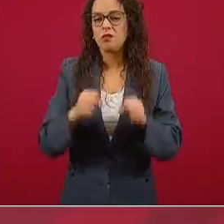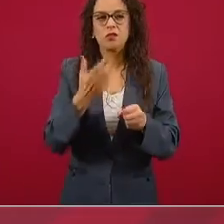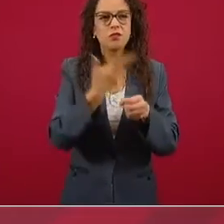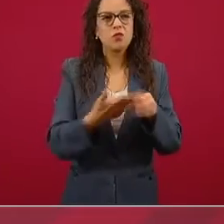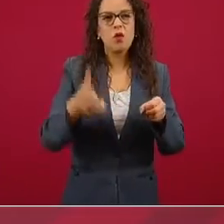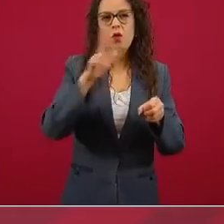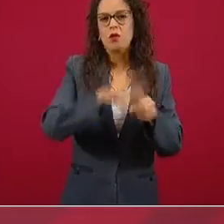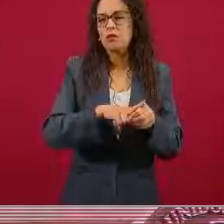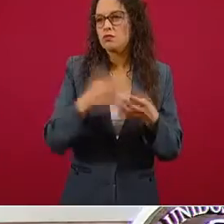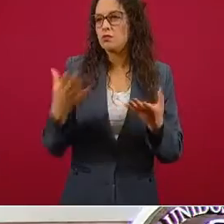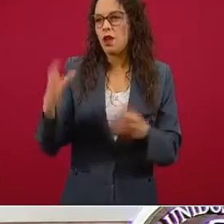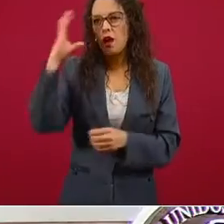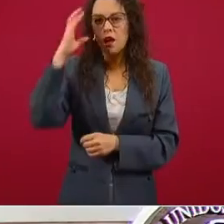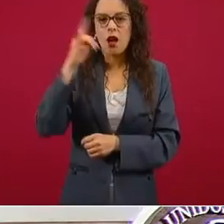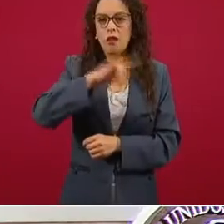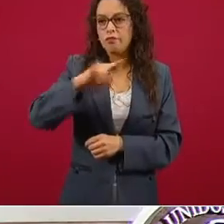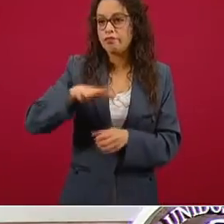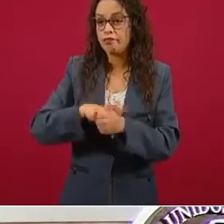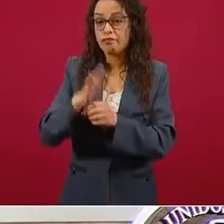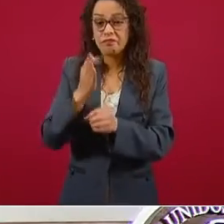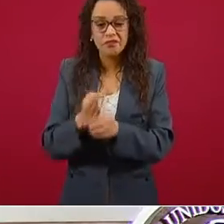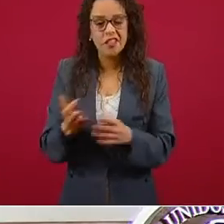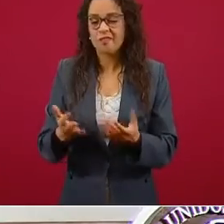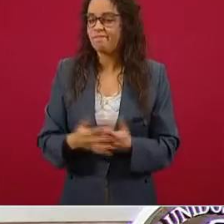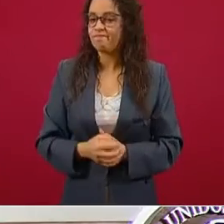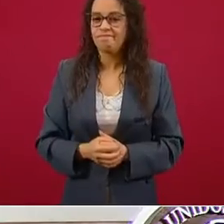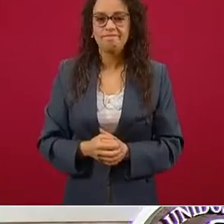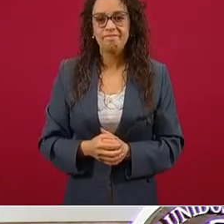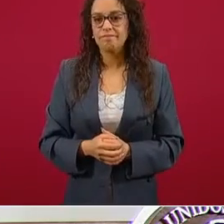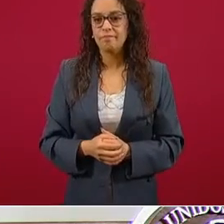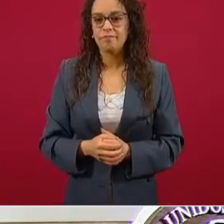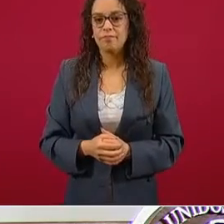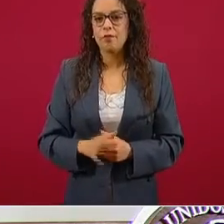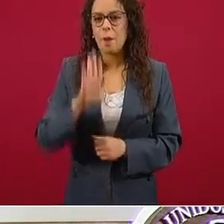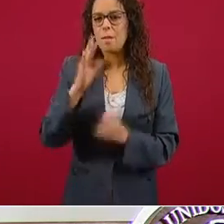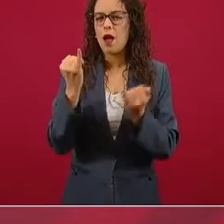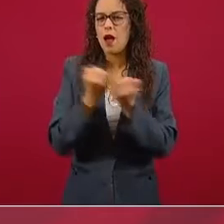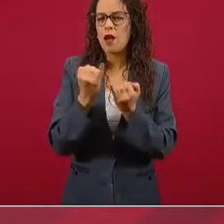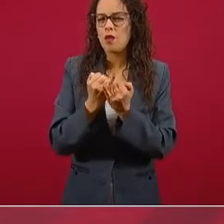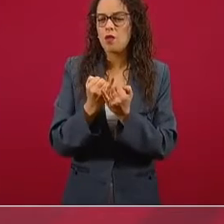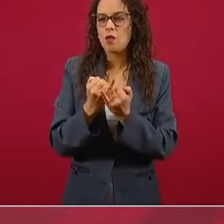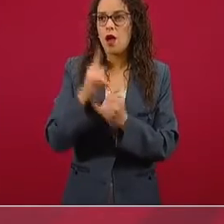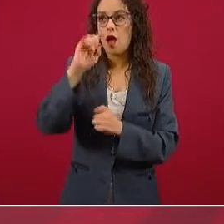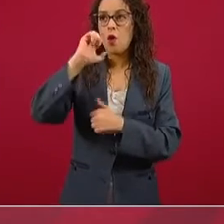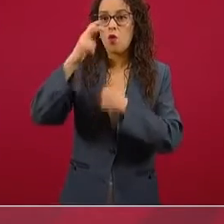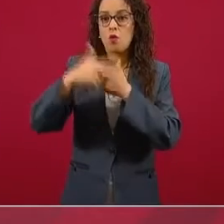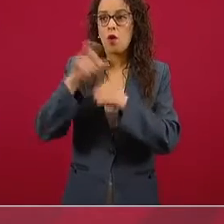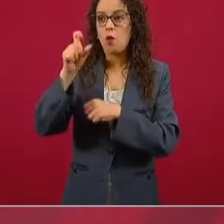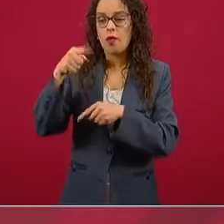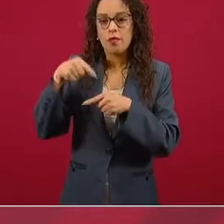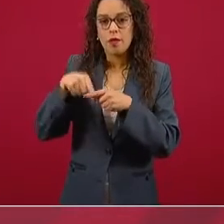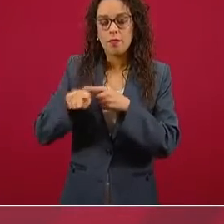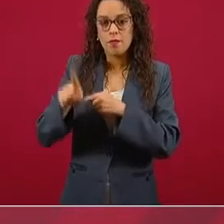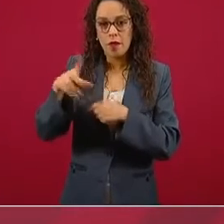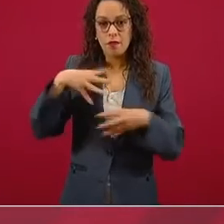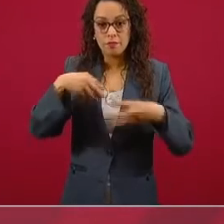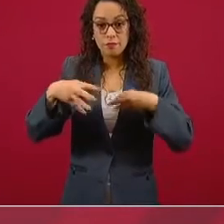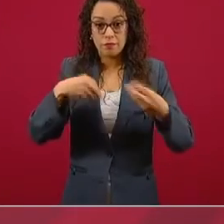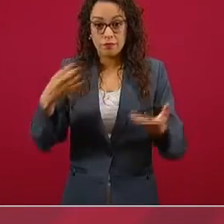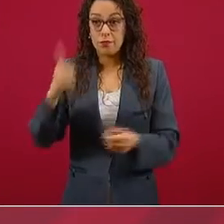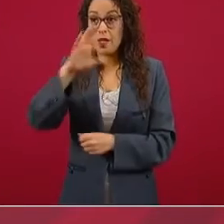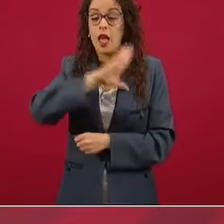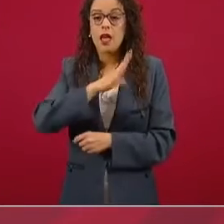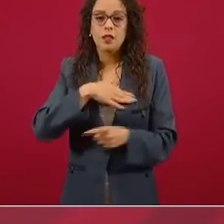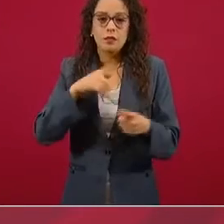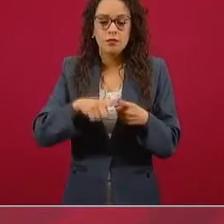hospitales. Un poco lo que sucedió al inicio en Europa, en España, en Italia, bueno, en Nueva